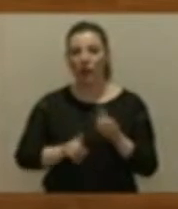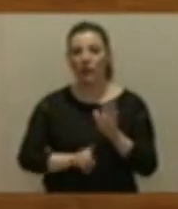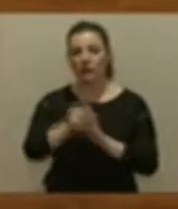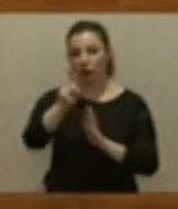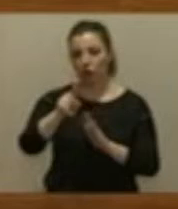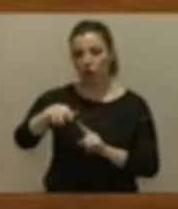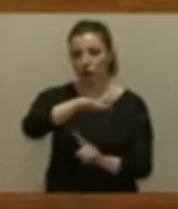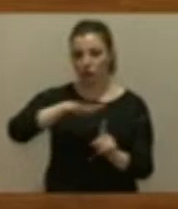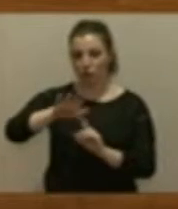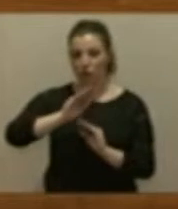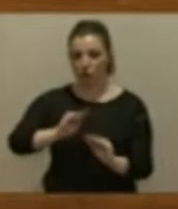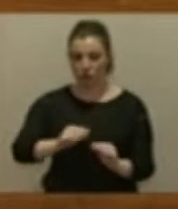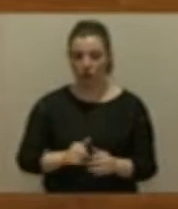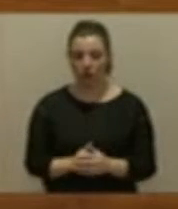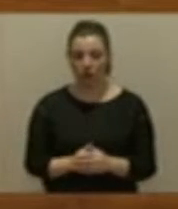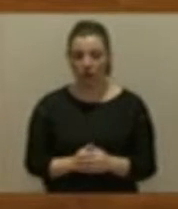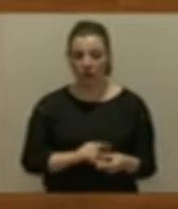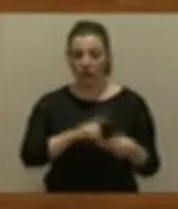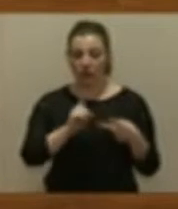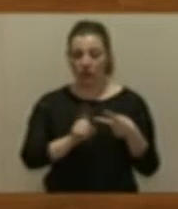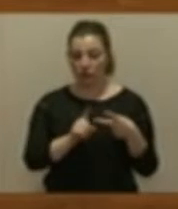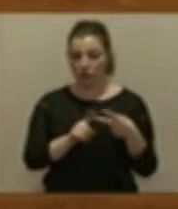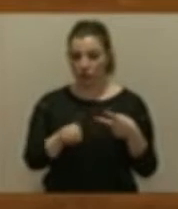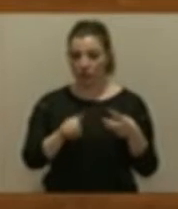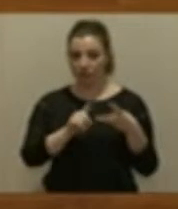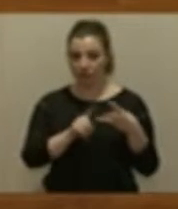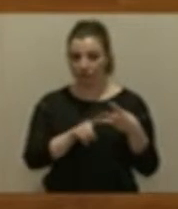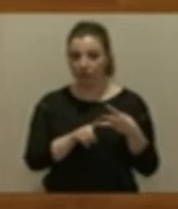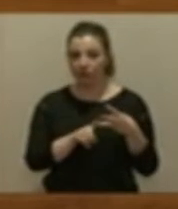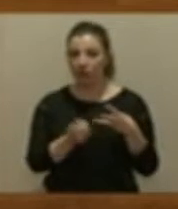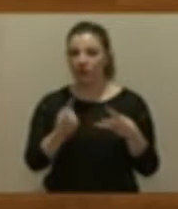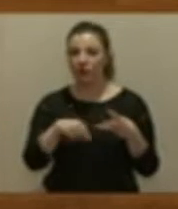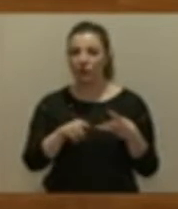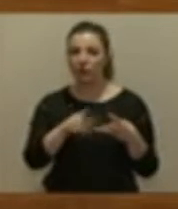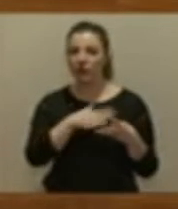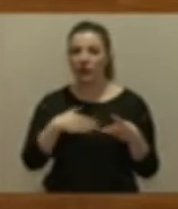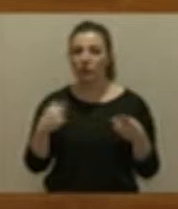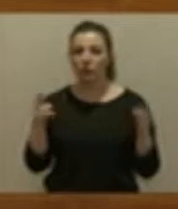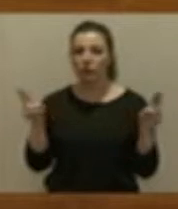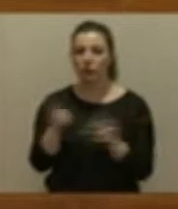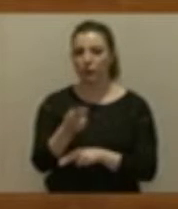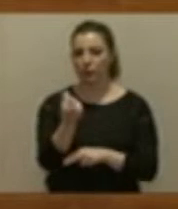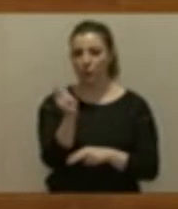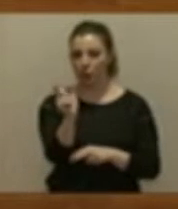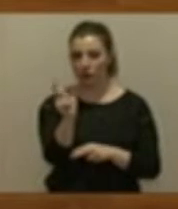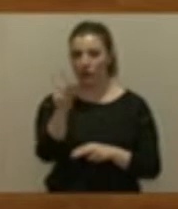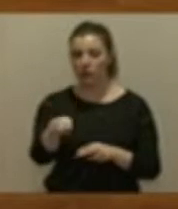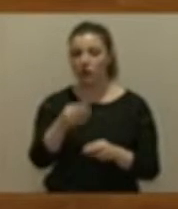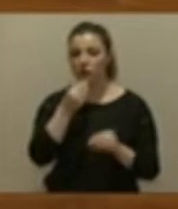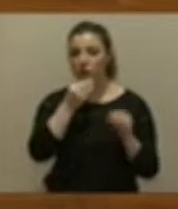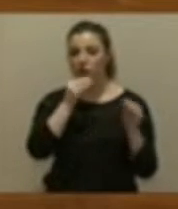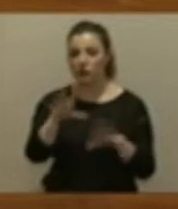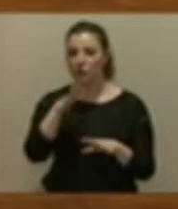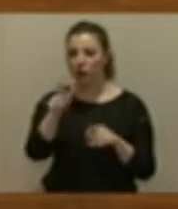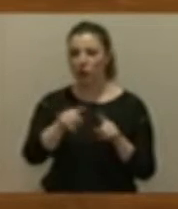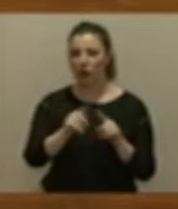entorno. En el segundo y tercer puntos planteábamos la supresión de la cuota y su sustitución por un Consejo de